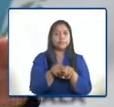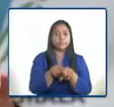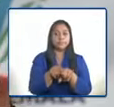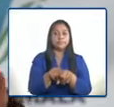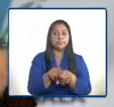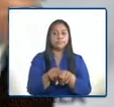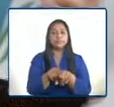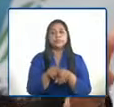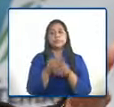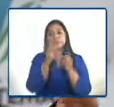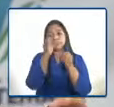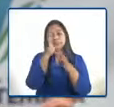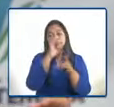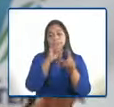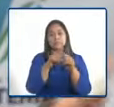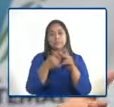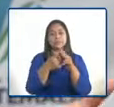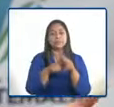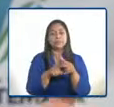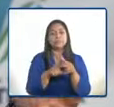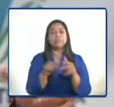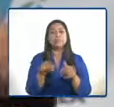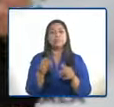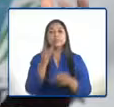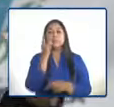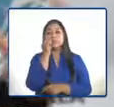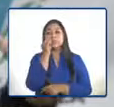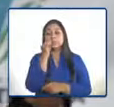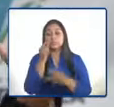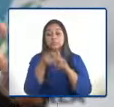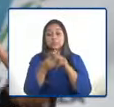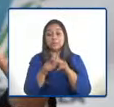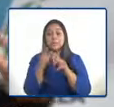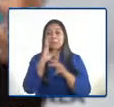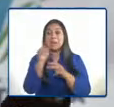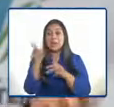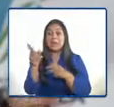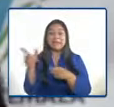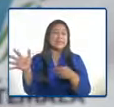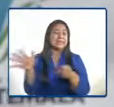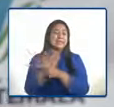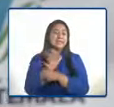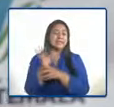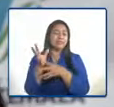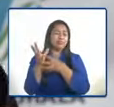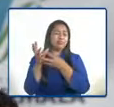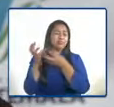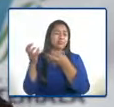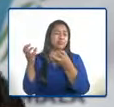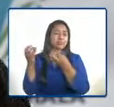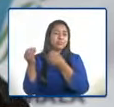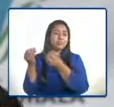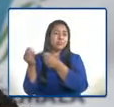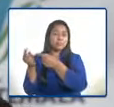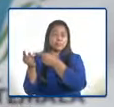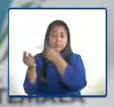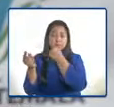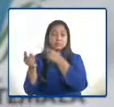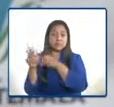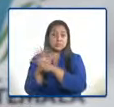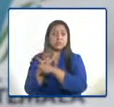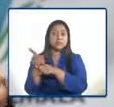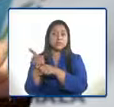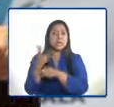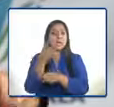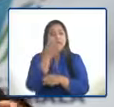Quiero mencionar que comenzamos primero con el de hombres porque existía más hacinamiento en hombres que en mujeres. Actualmente en el centro de mujeres